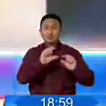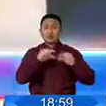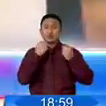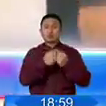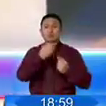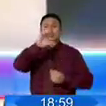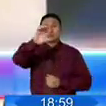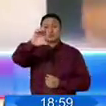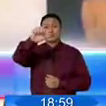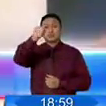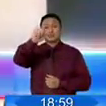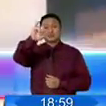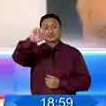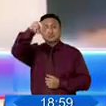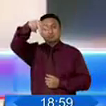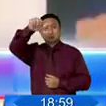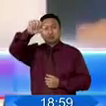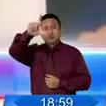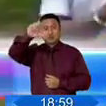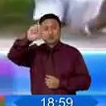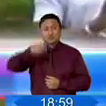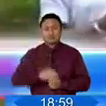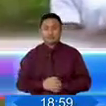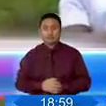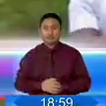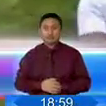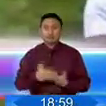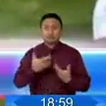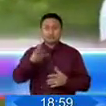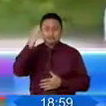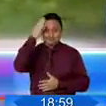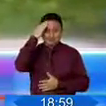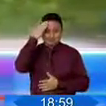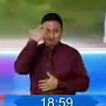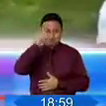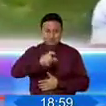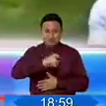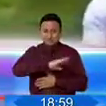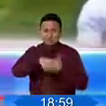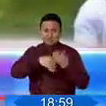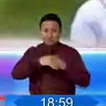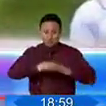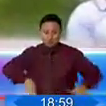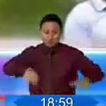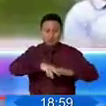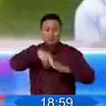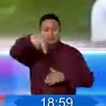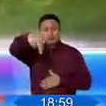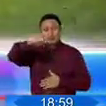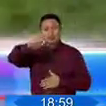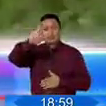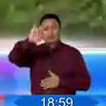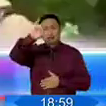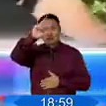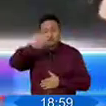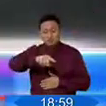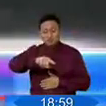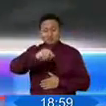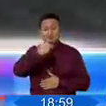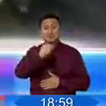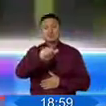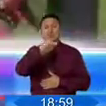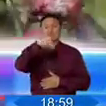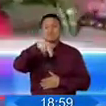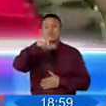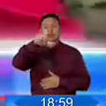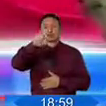el brazo armado del cartel de Sinaloa. Saben que Guacho y sus hombres se mueven entre la zona de Nariño en Colombia y San Lorenzo en Ecuador. Ahora